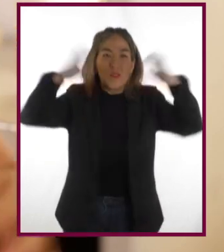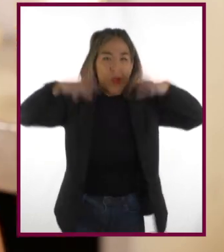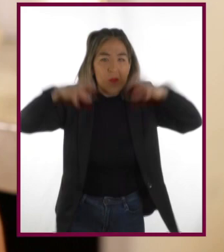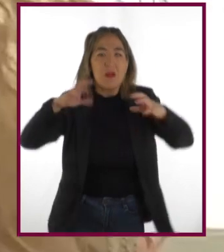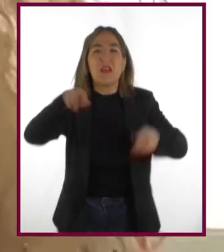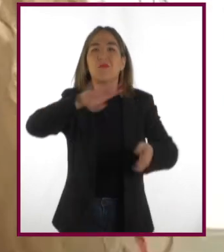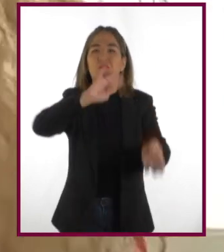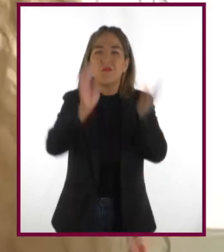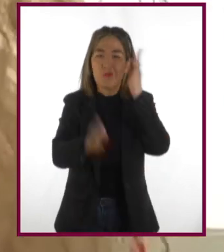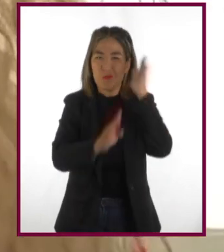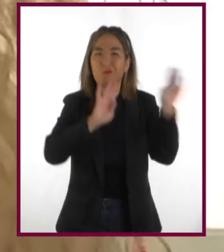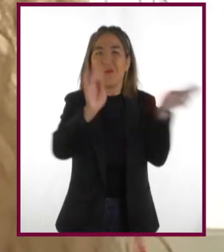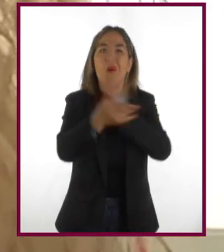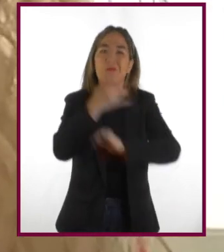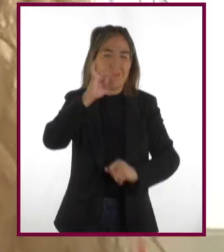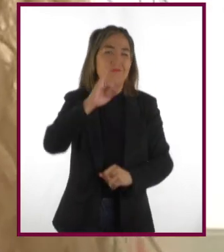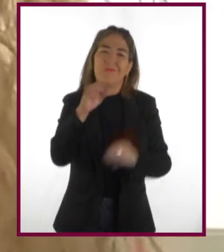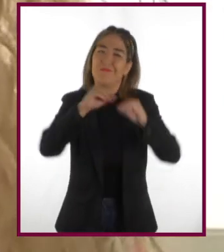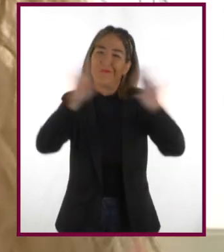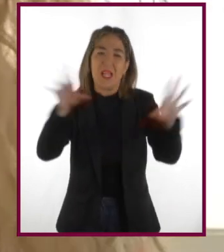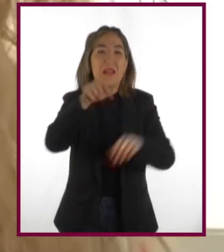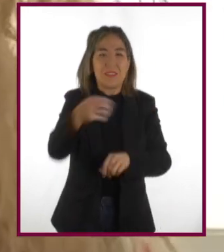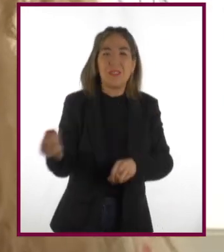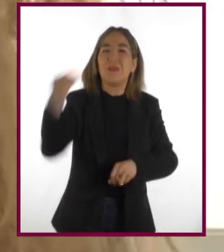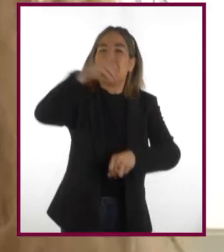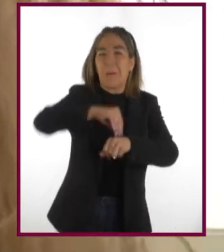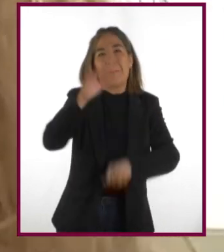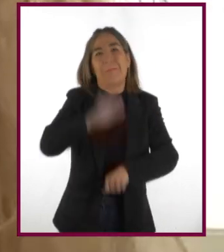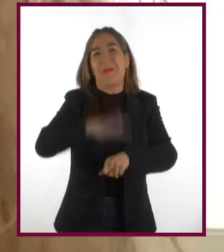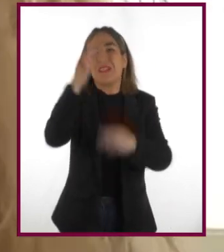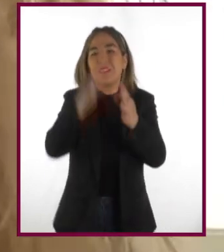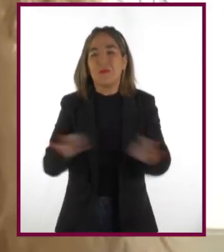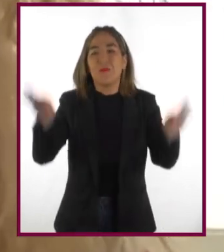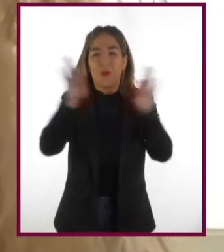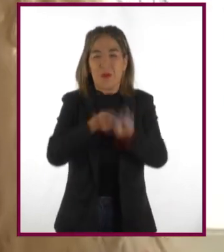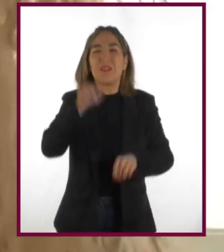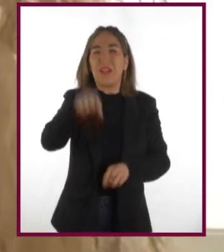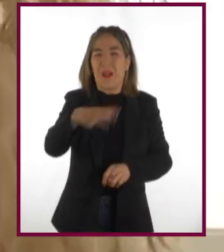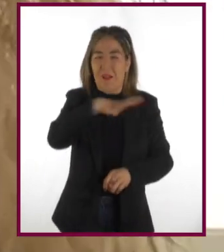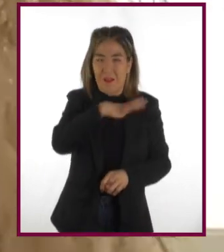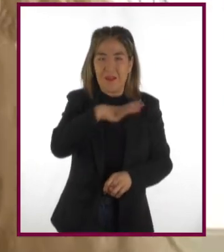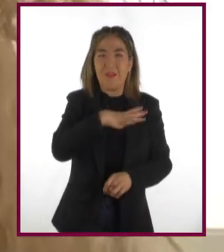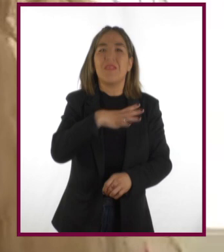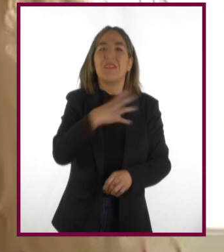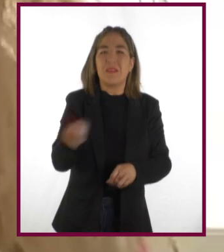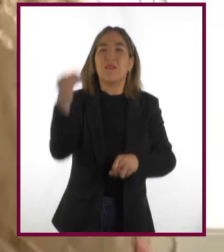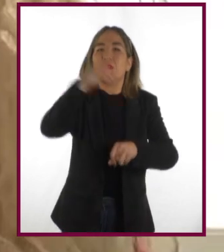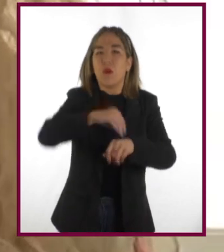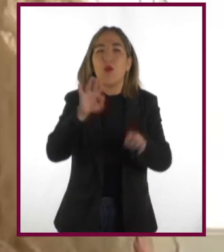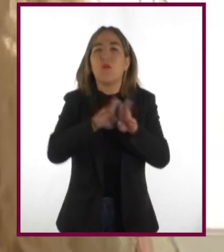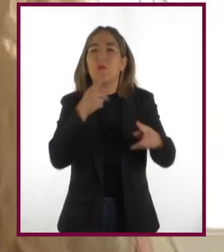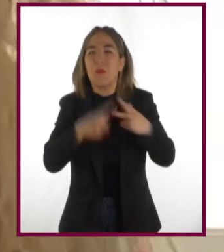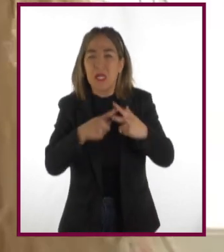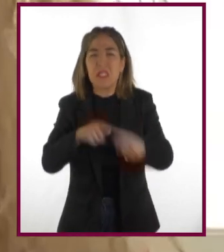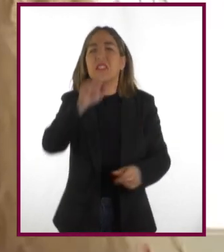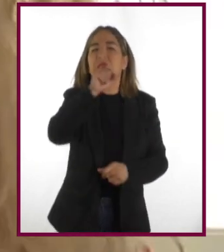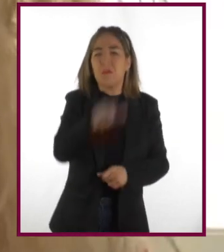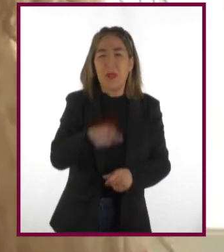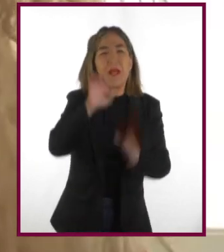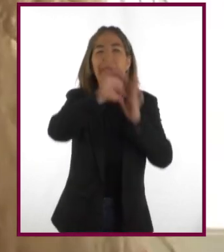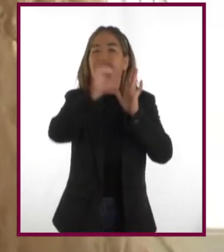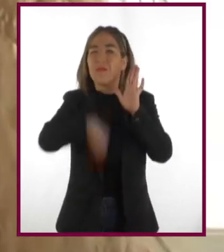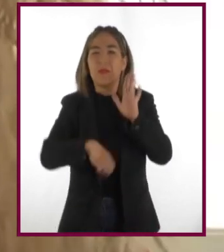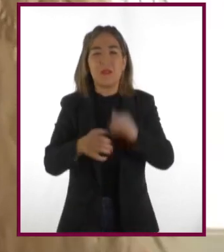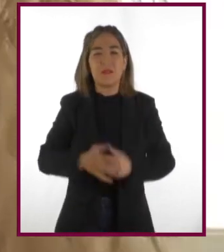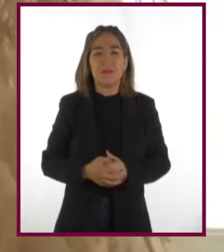clima en el mundo. Totalmente, claro. O sea, esta es una de las aplicaciones más importantes que se tienen. Sin embargo, se utilizan